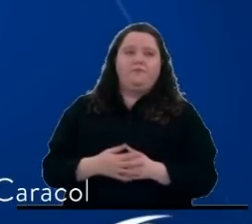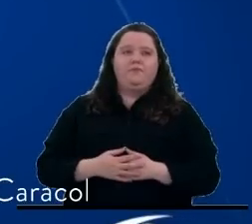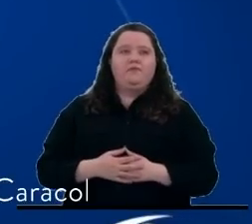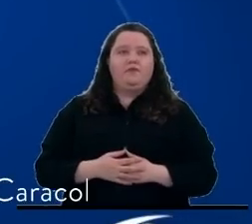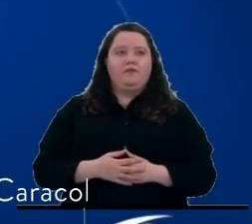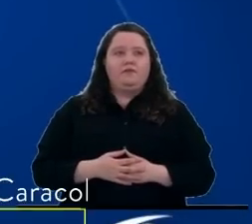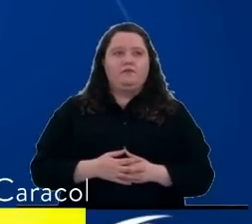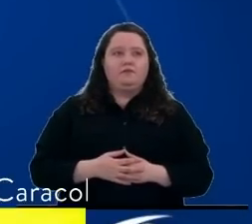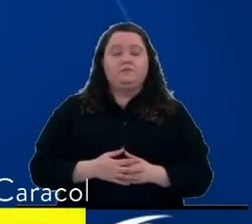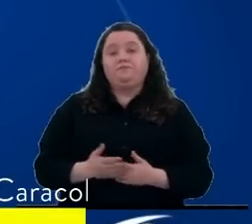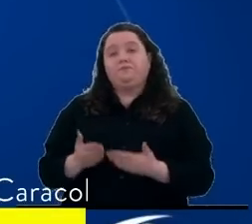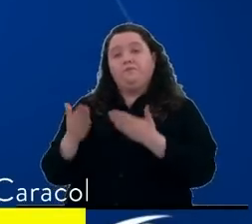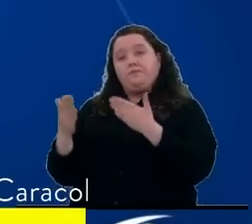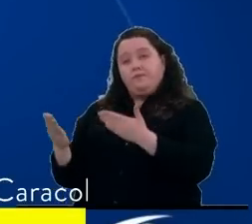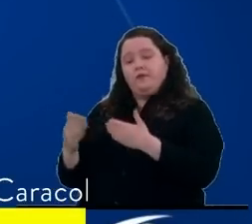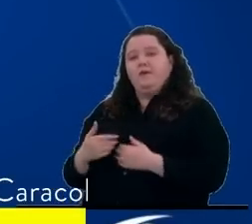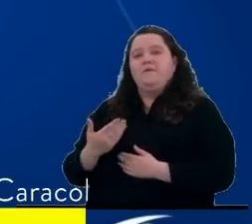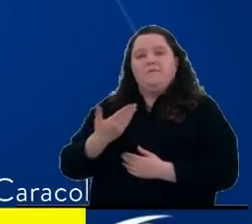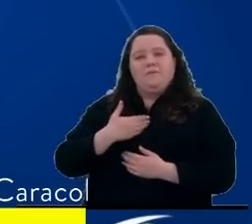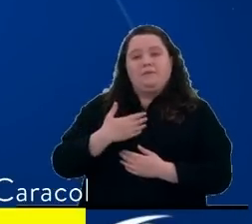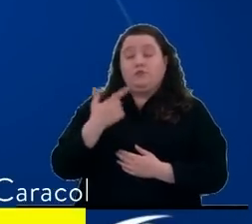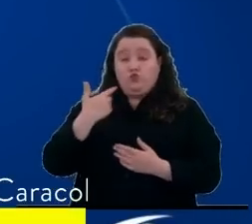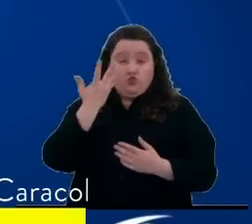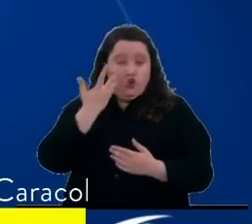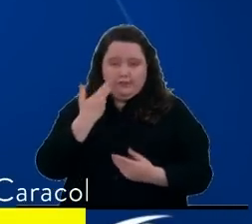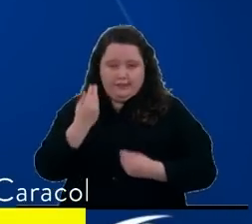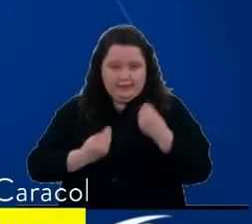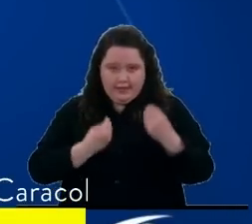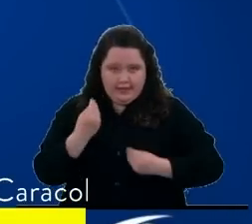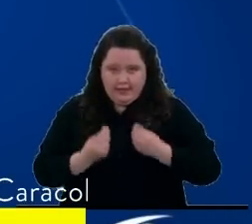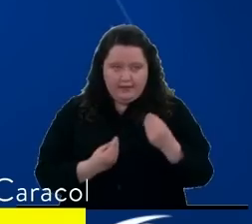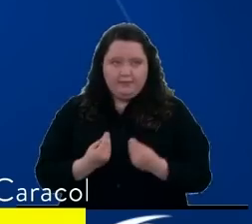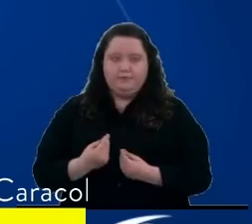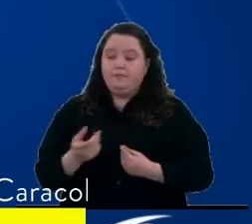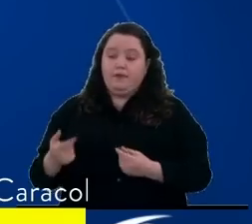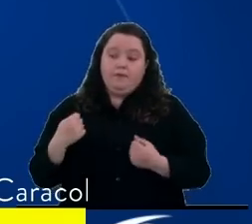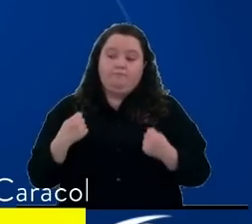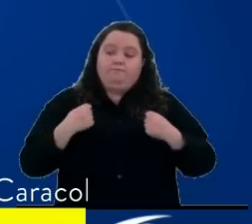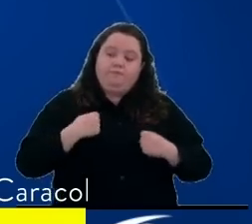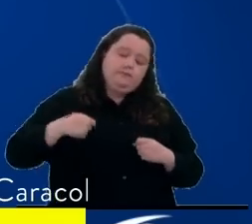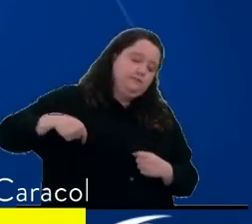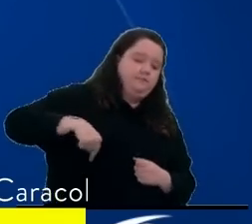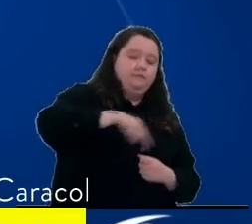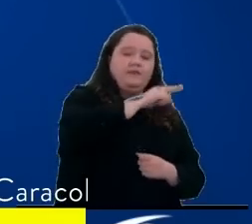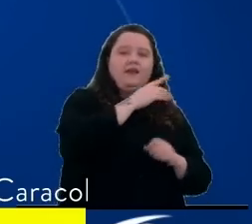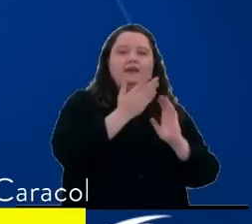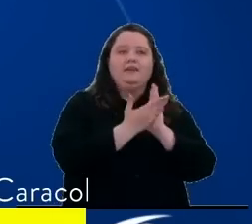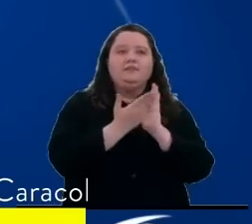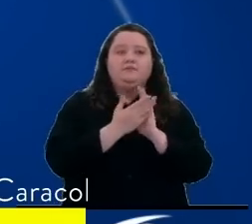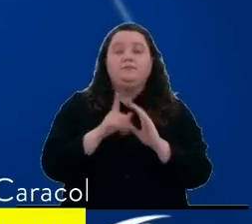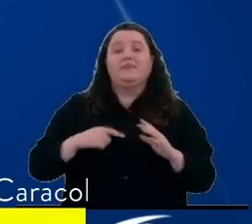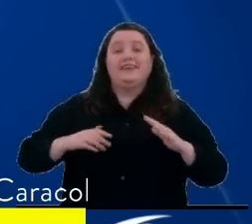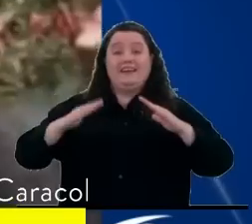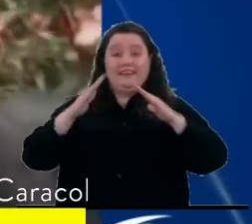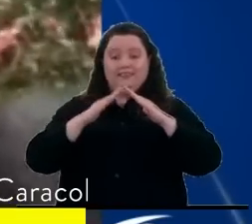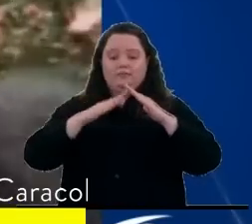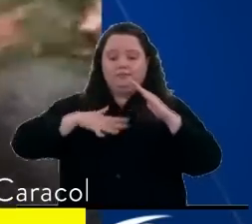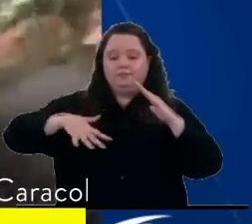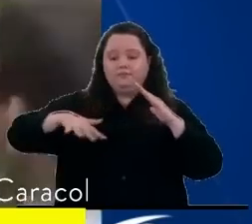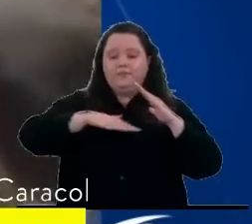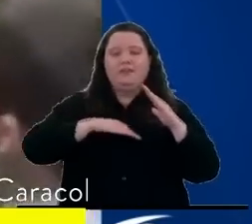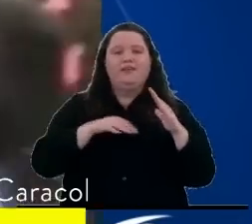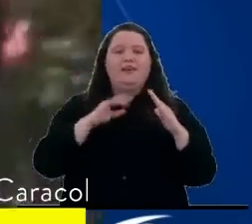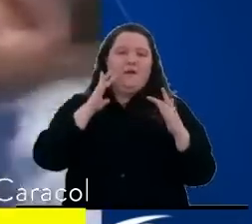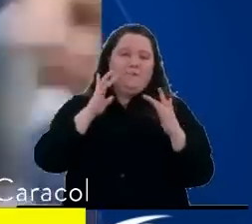Morales, él es Edwin Andrés y este es el recorrido que hacemos todos los días para subirlo a estudiar. Salen de su vivienda ubicada en la vereda